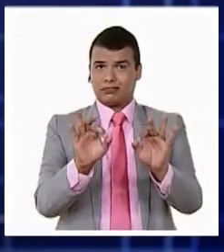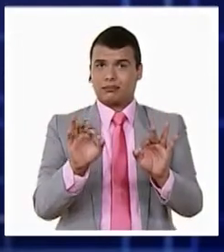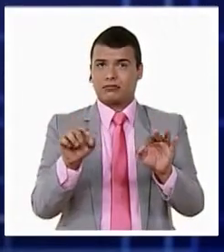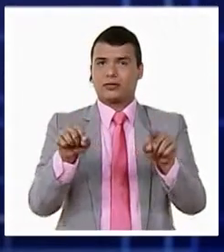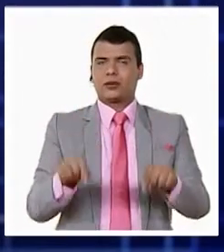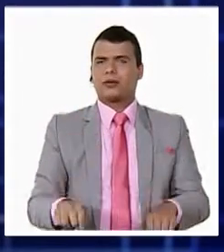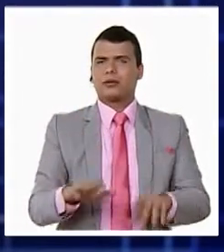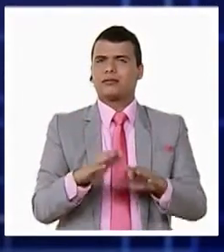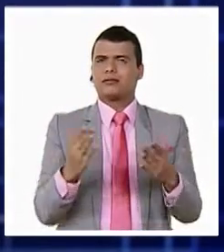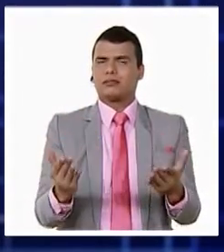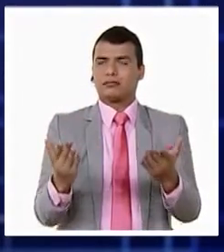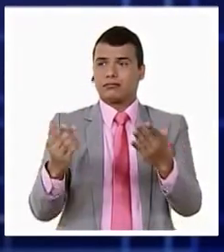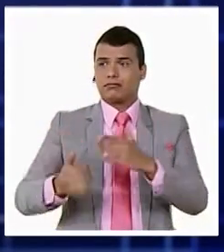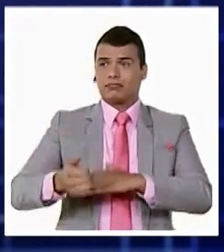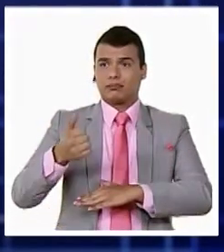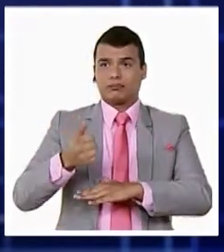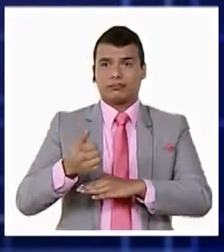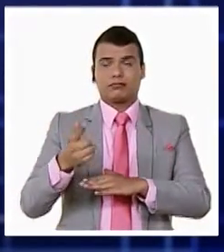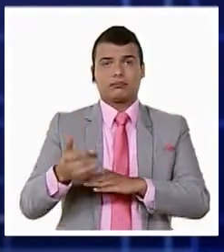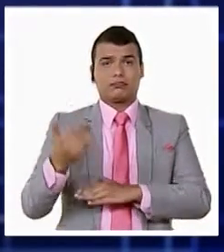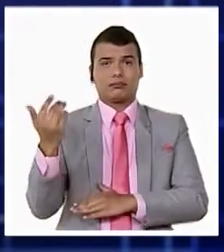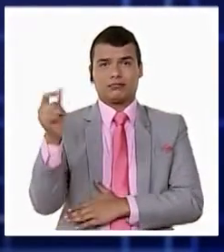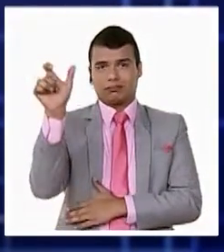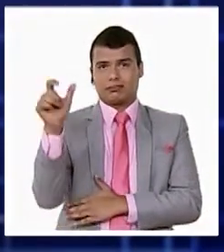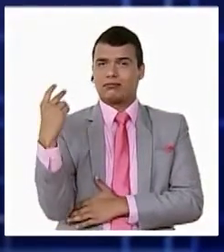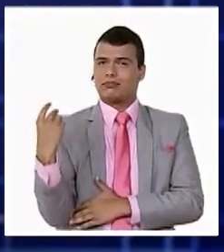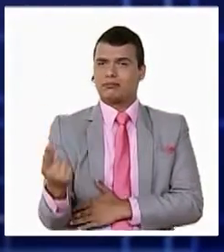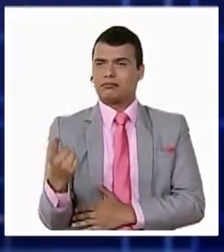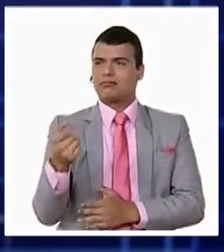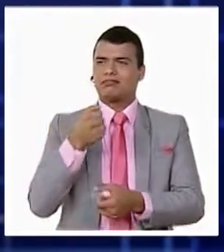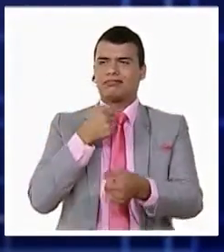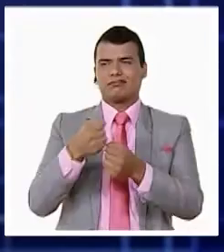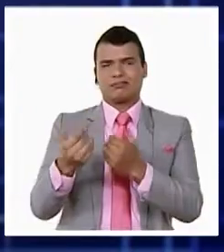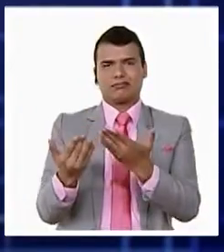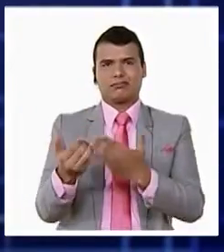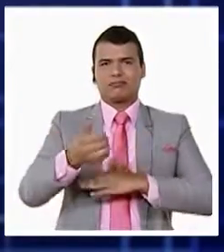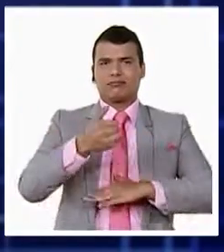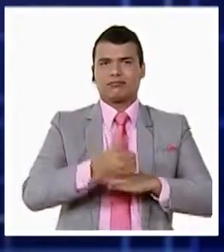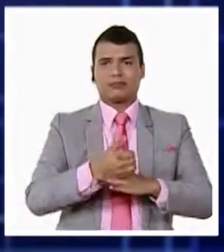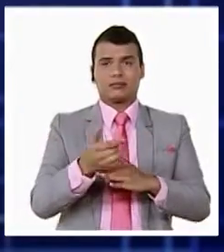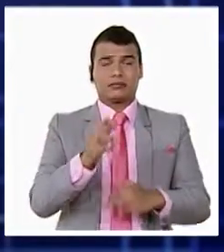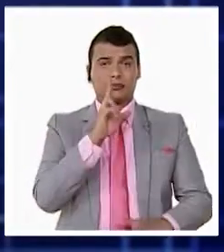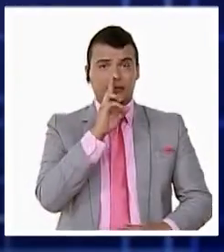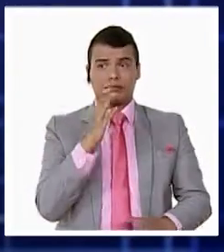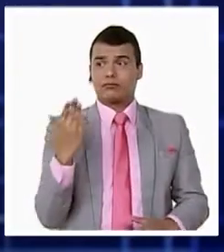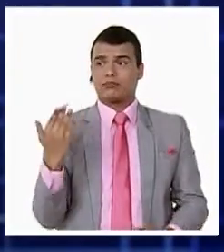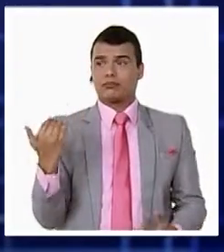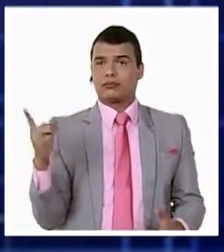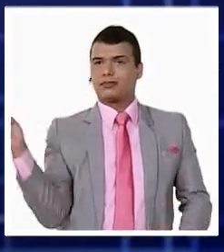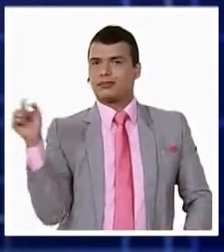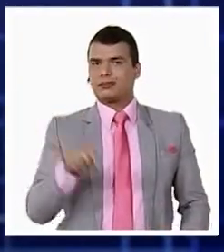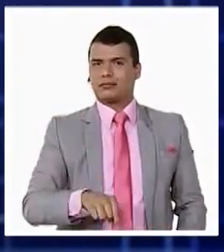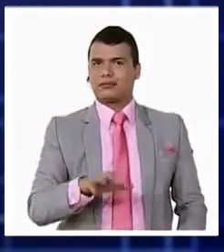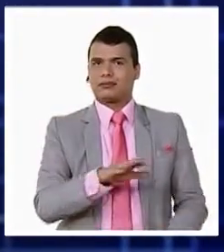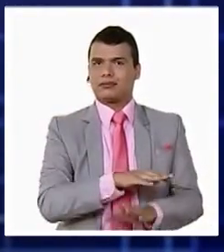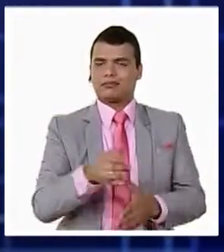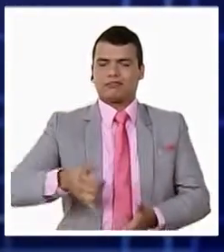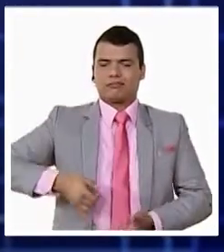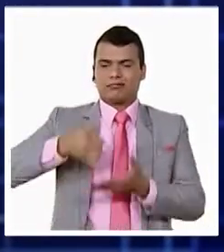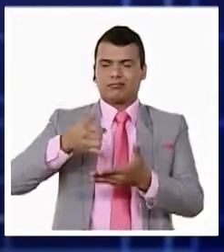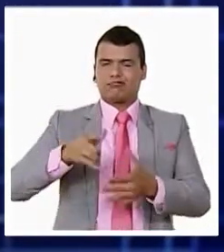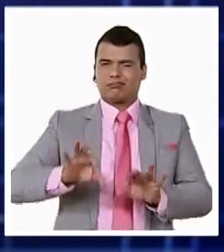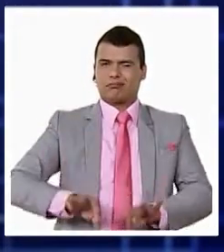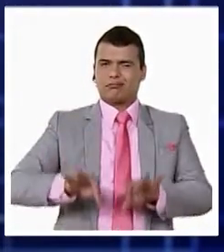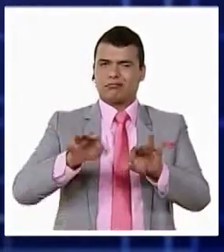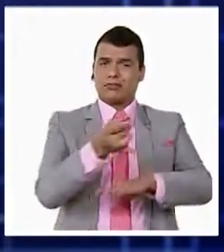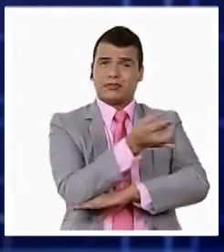Hoy regresamos en La Jugada con Dinas, quien entrevista al técnico vallecaucano Reinaldo Rueda, quien acaba de regresar tras recibir el trofeo como el mejor